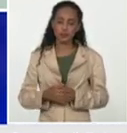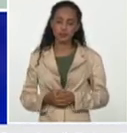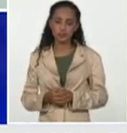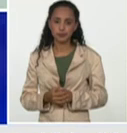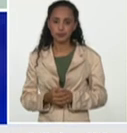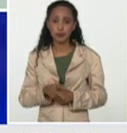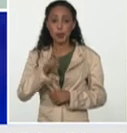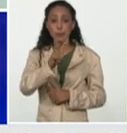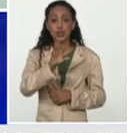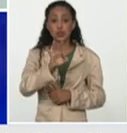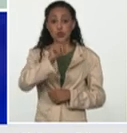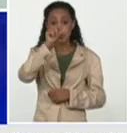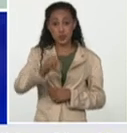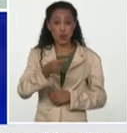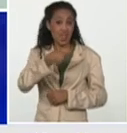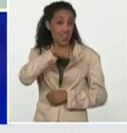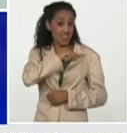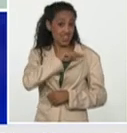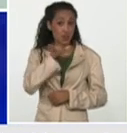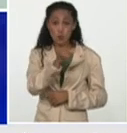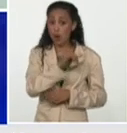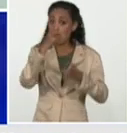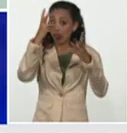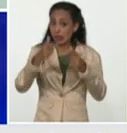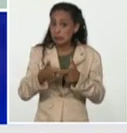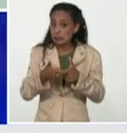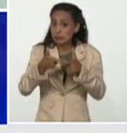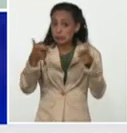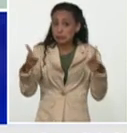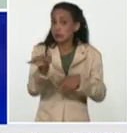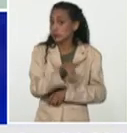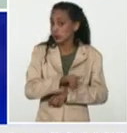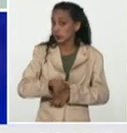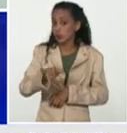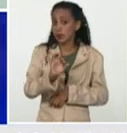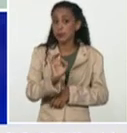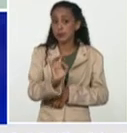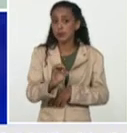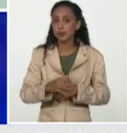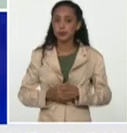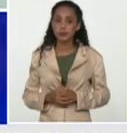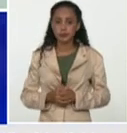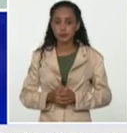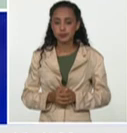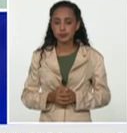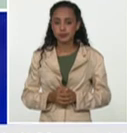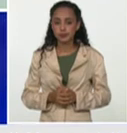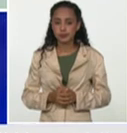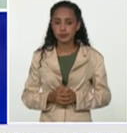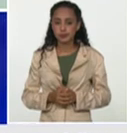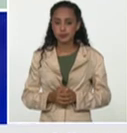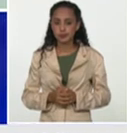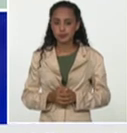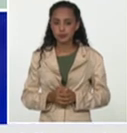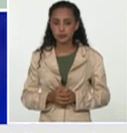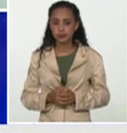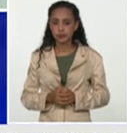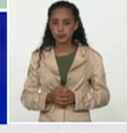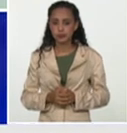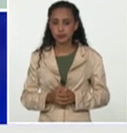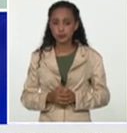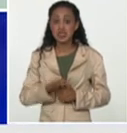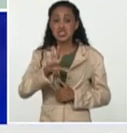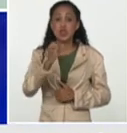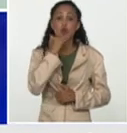28 casos ayer es una cifra elevada para lo que había mantenido Las Tunas. Estamos hablando incluso 5